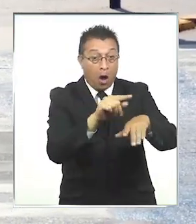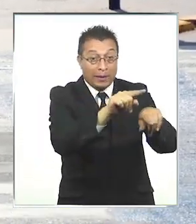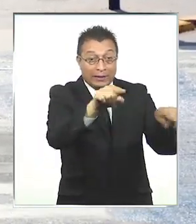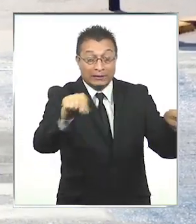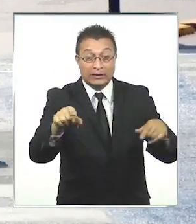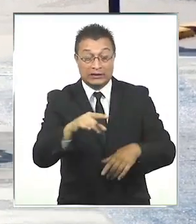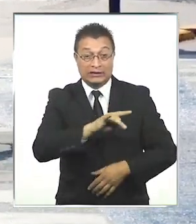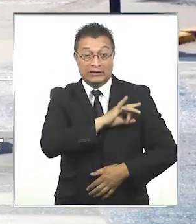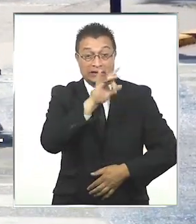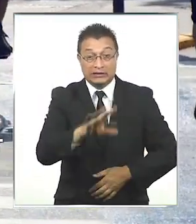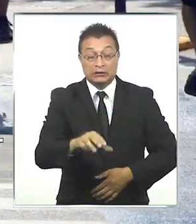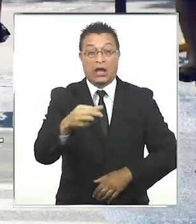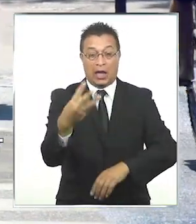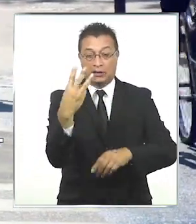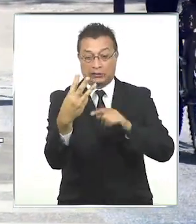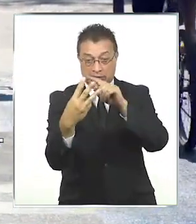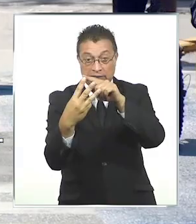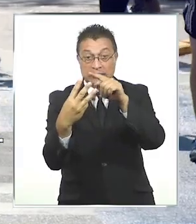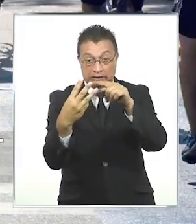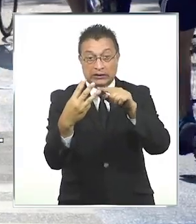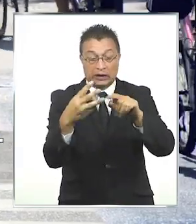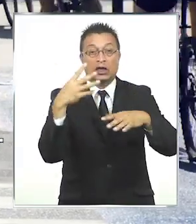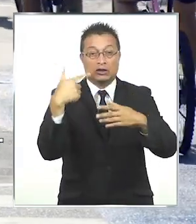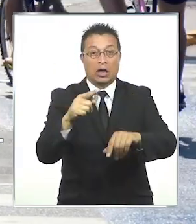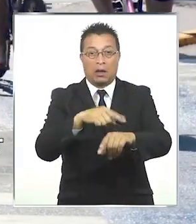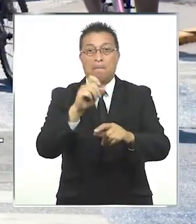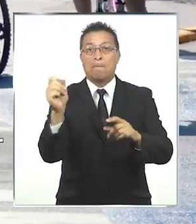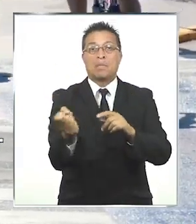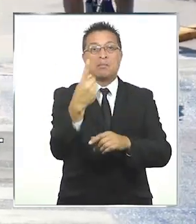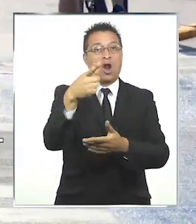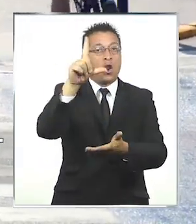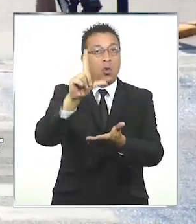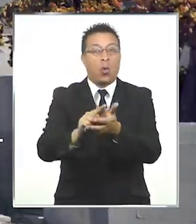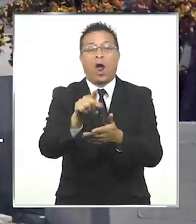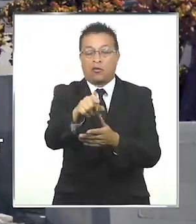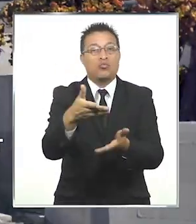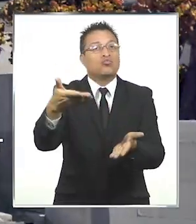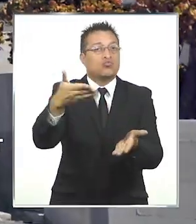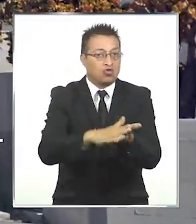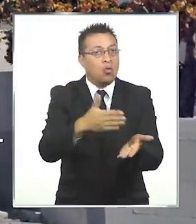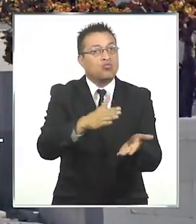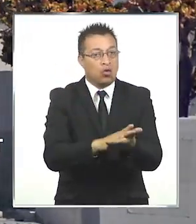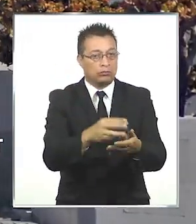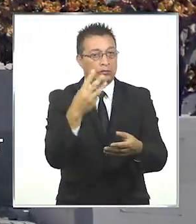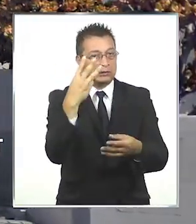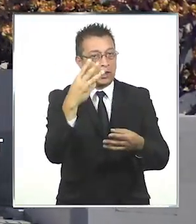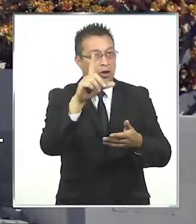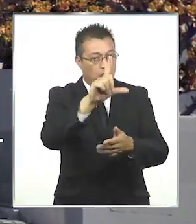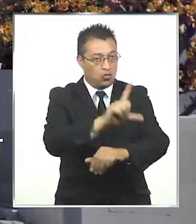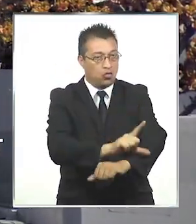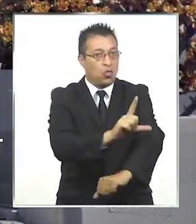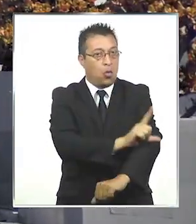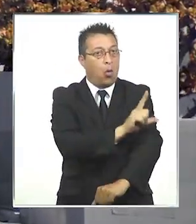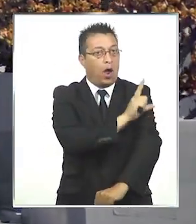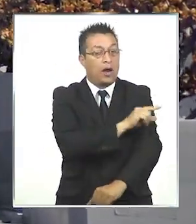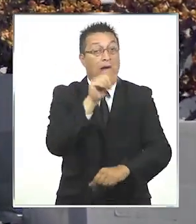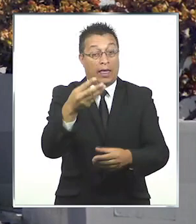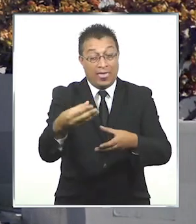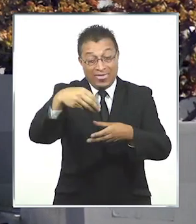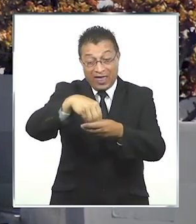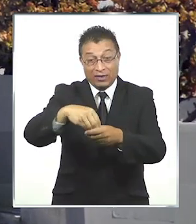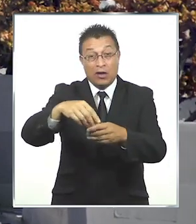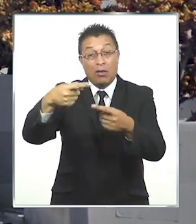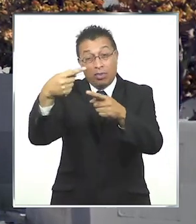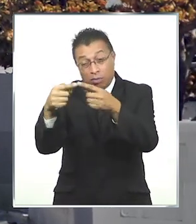salud del país, ya hay tres de ellos en el que el cáncer pasó a ocupar el primer lugar como causa de muerte. Dentro